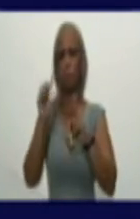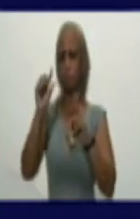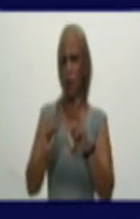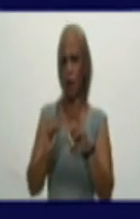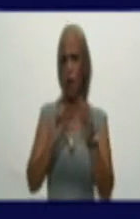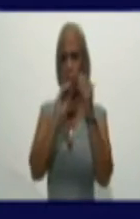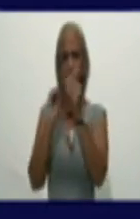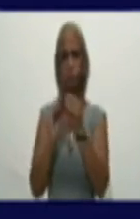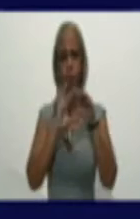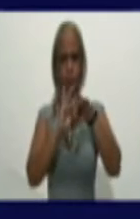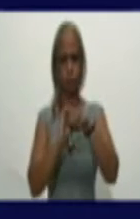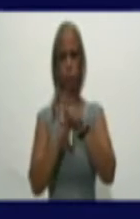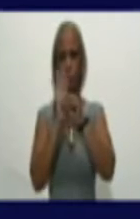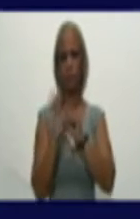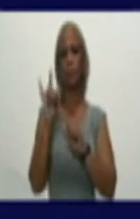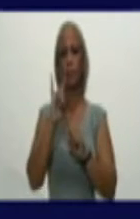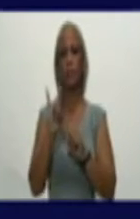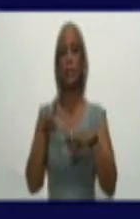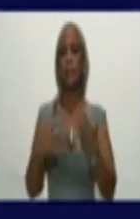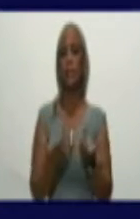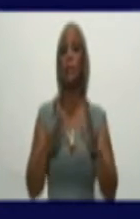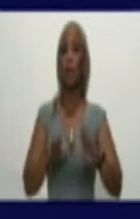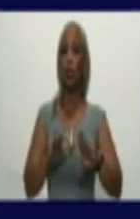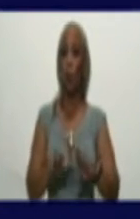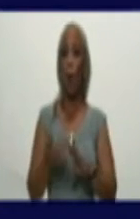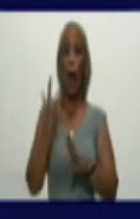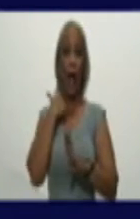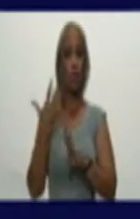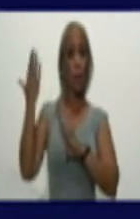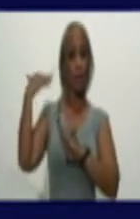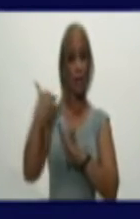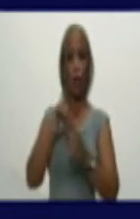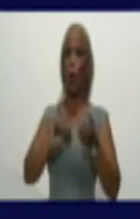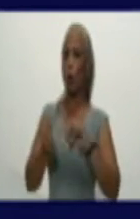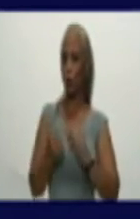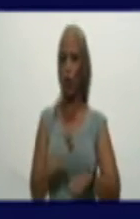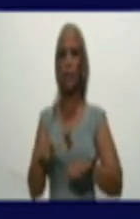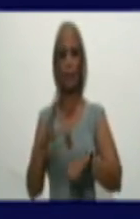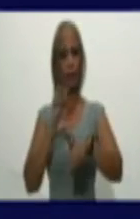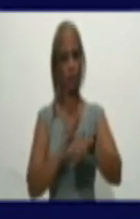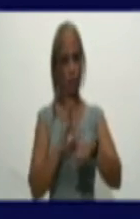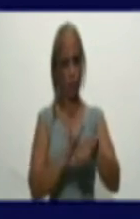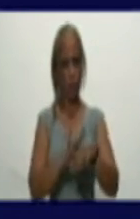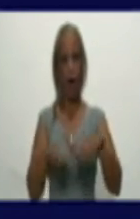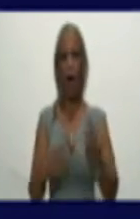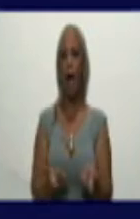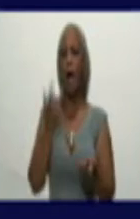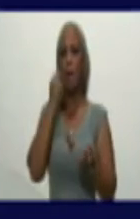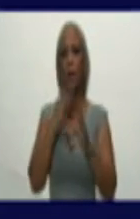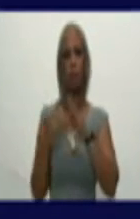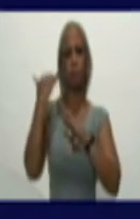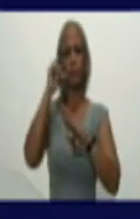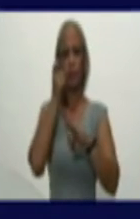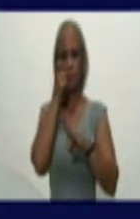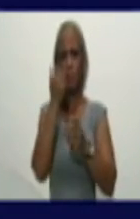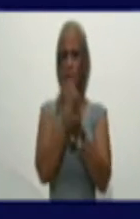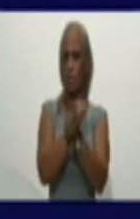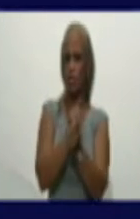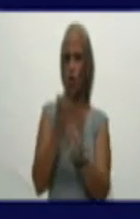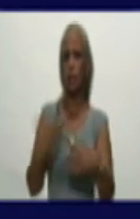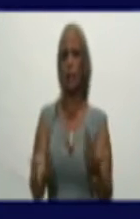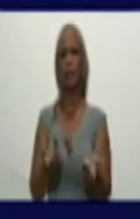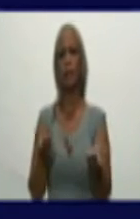mantuvo durante todo el año pasado el control sobre esta enfermedad. Había una alta percepción de riesgo, se tomaron muchas medidas,